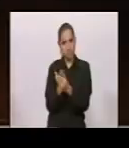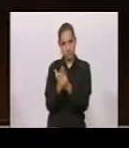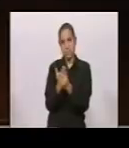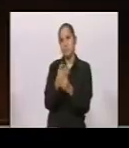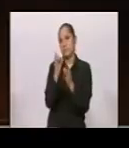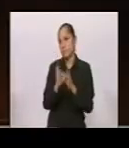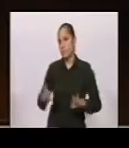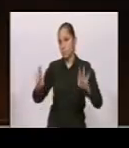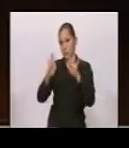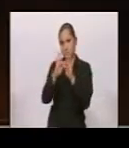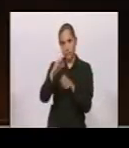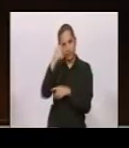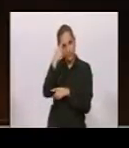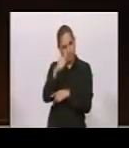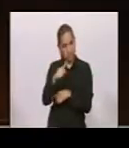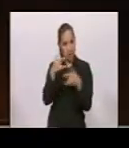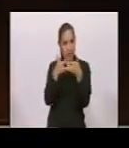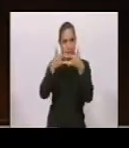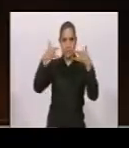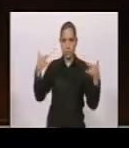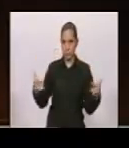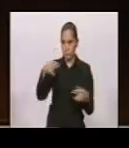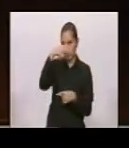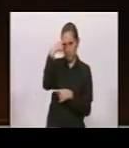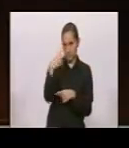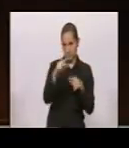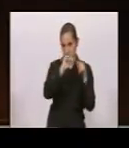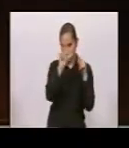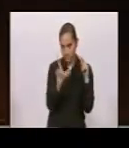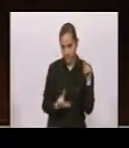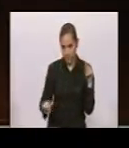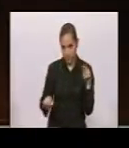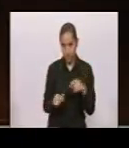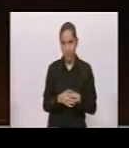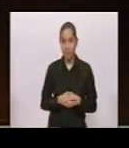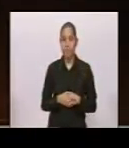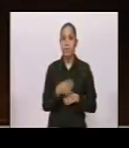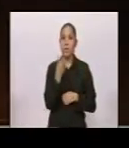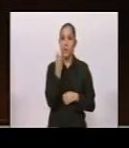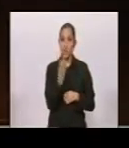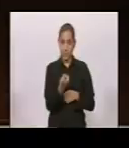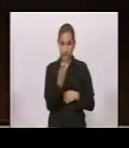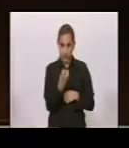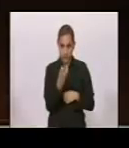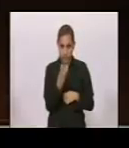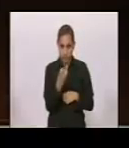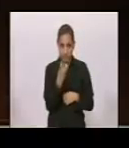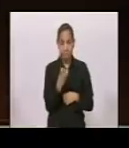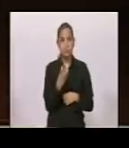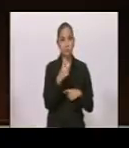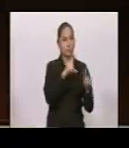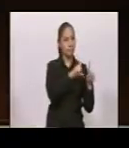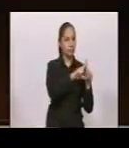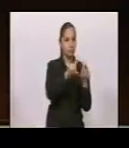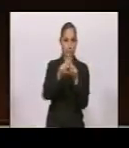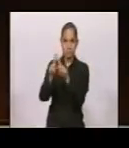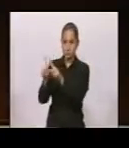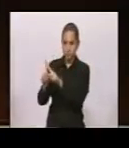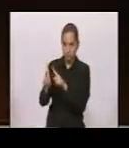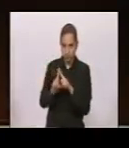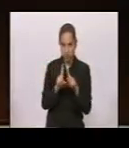la historia de nuestro país. Así, todos los integrantes de